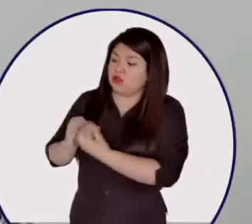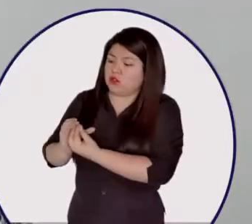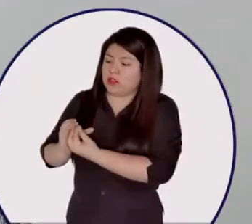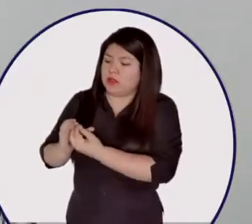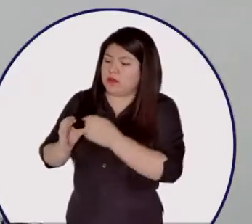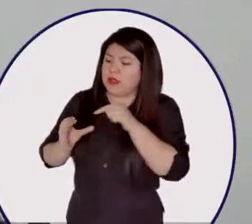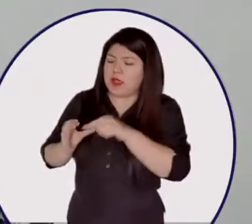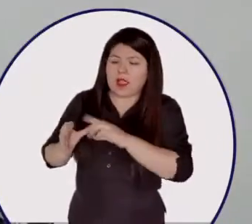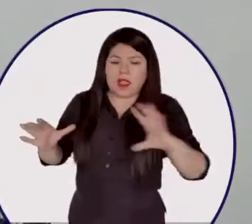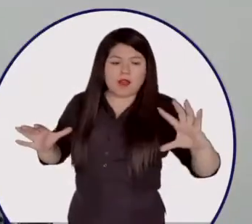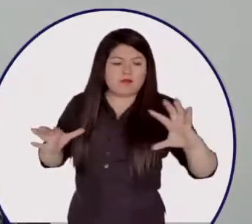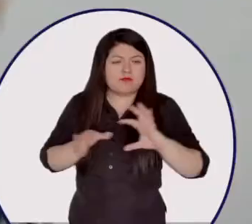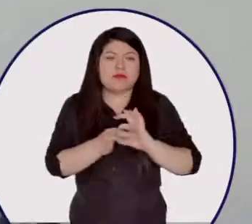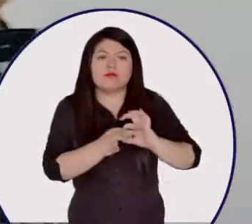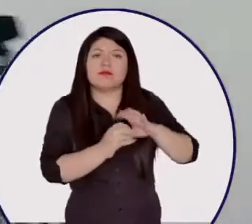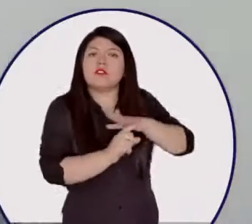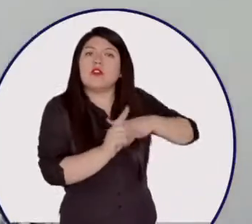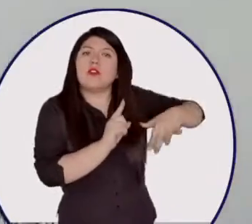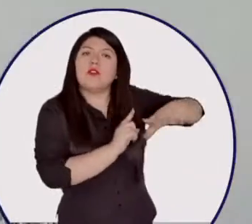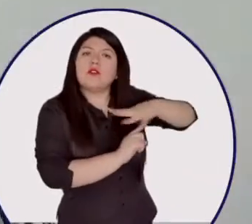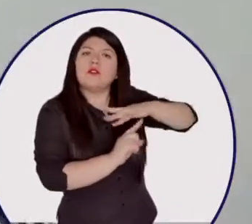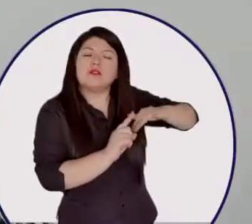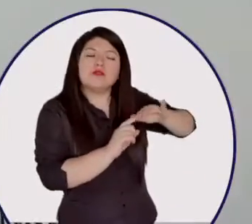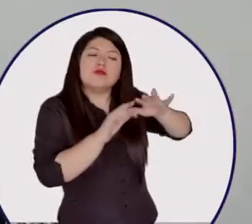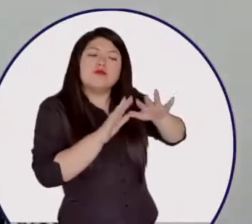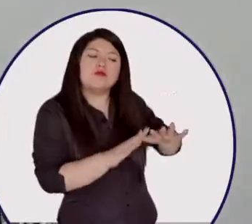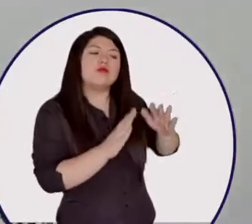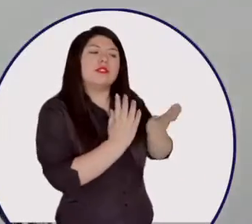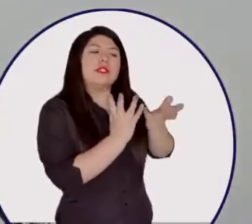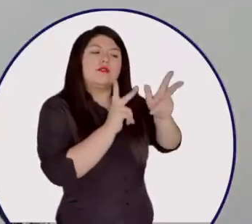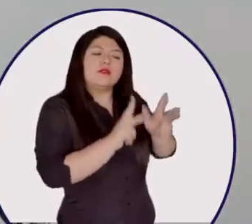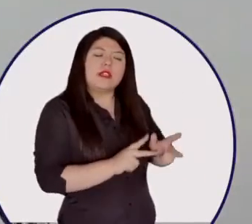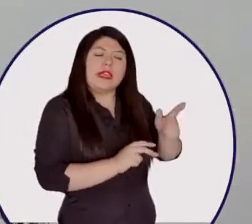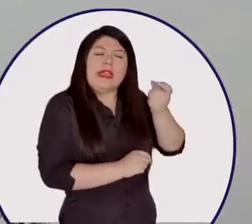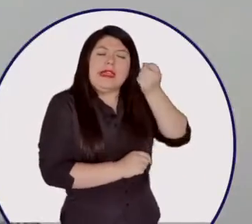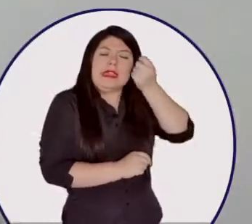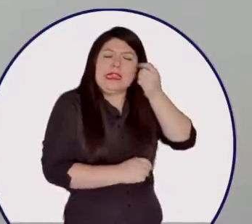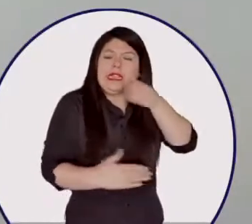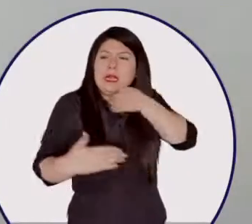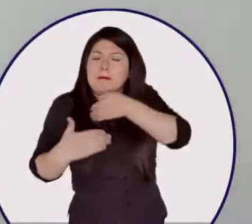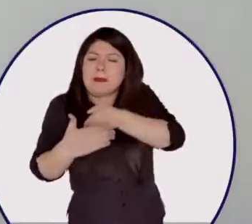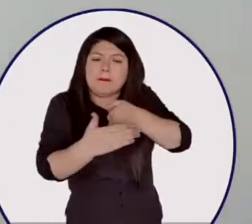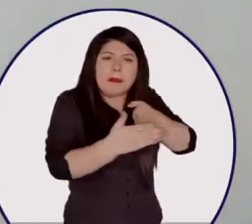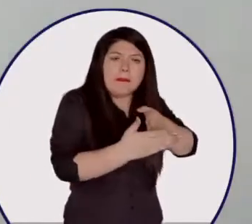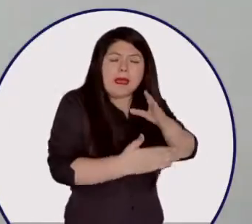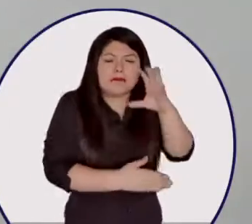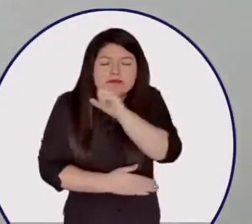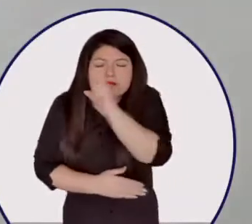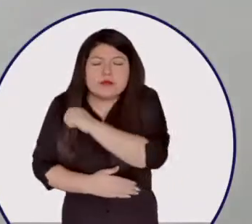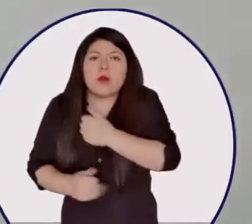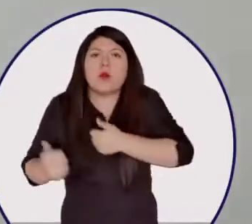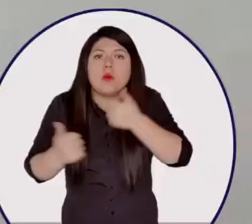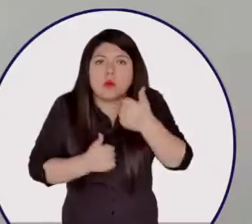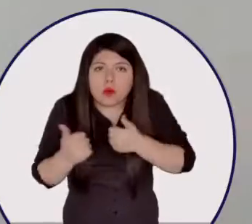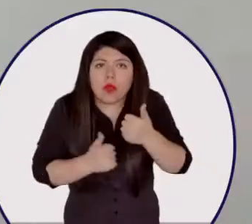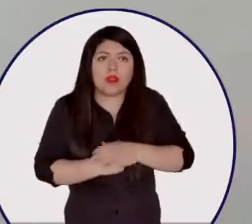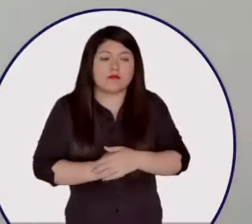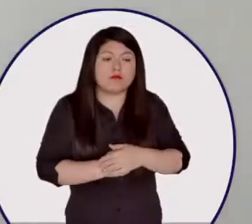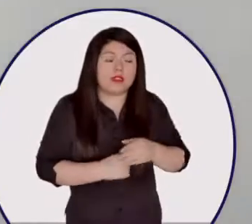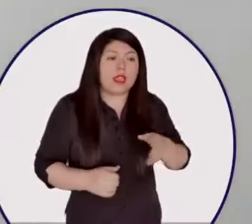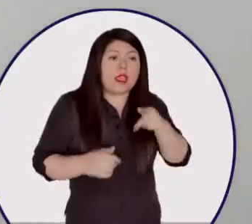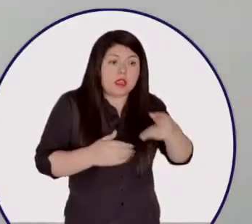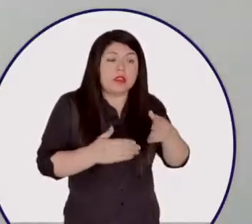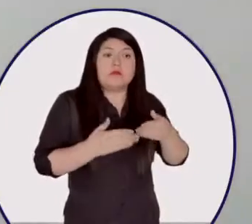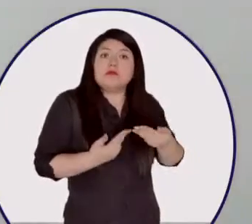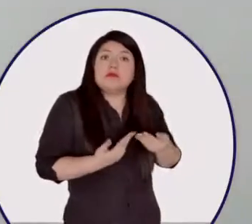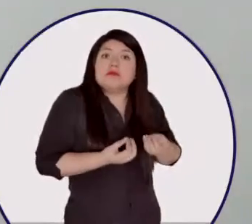encuentra el estudiante para identificar esos facilitadores y esas barreras. ¿Por qué? Porque a partir de esas